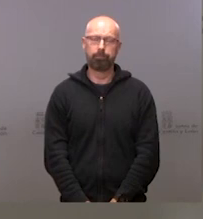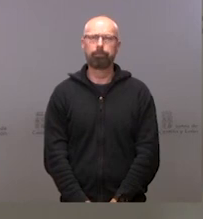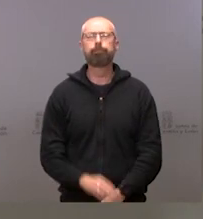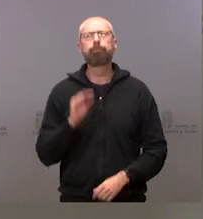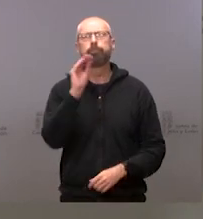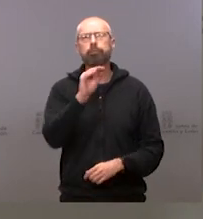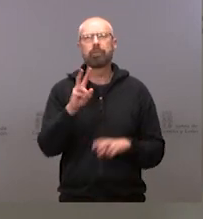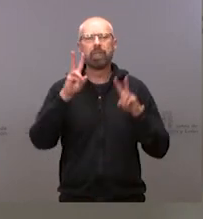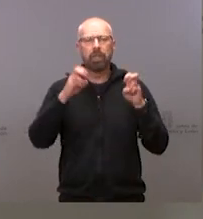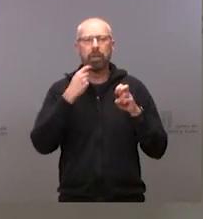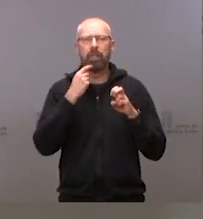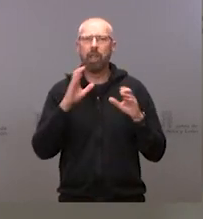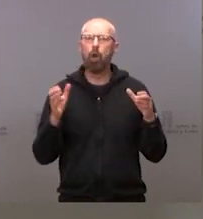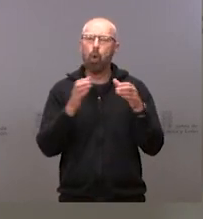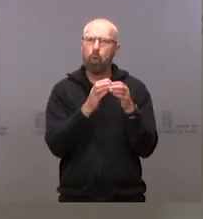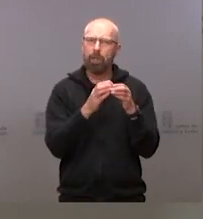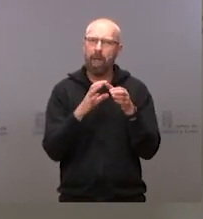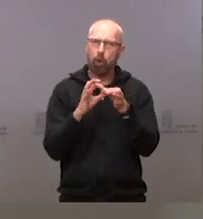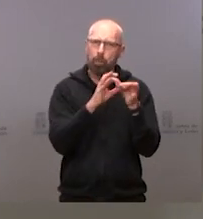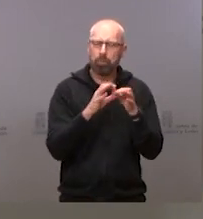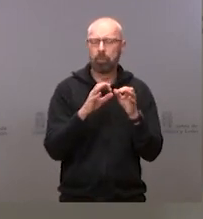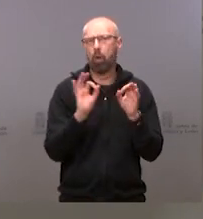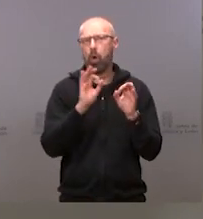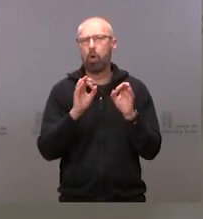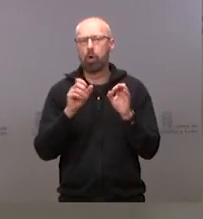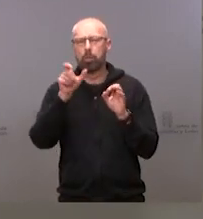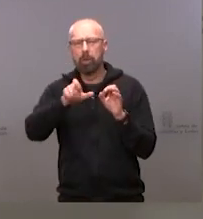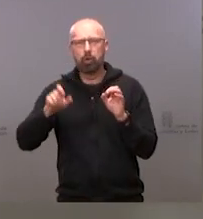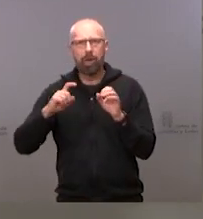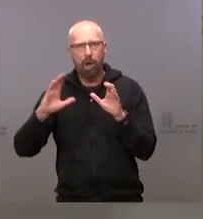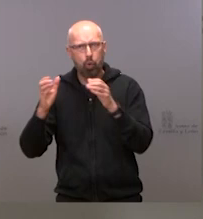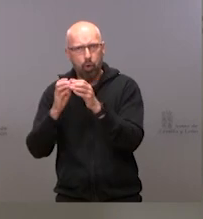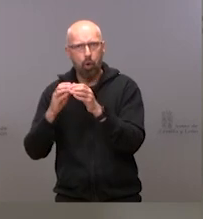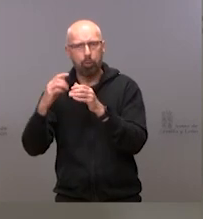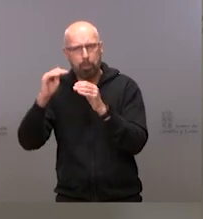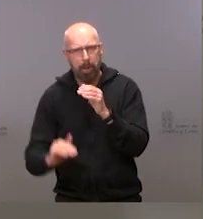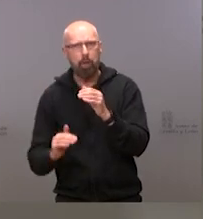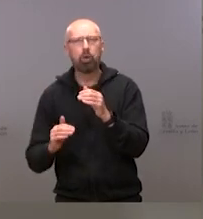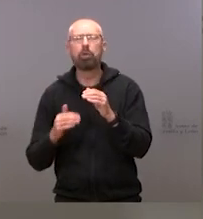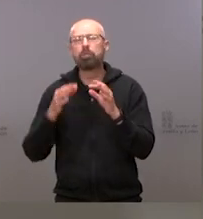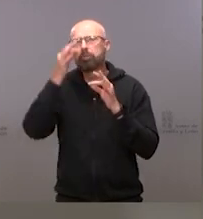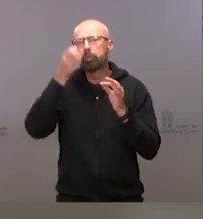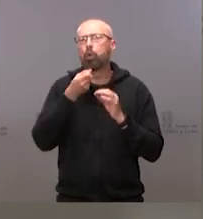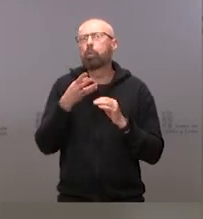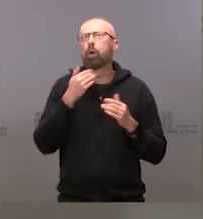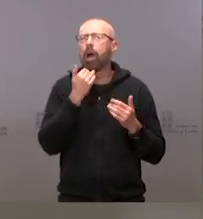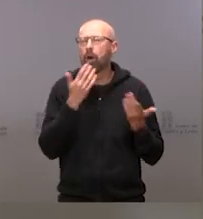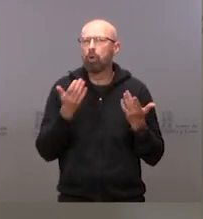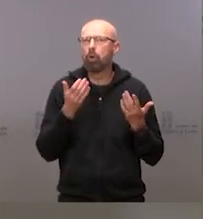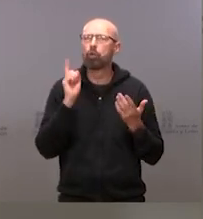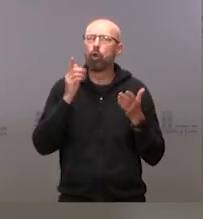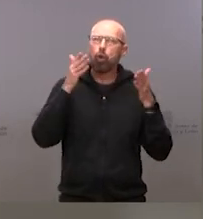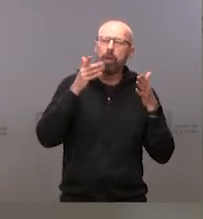de reducir las unidades de convivencia y el número de personas que se pueden reunir se ha concretado algún número exacto o aquí en castilla lo único que no que es una recomendación